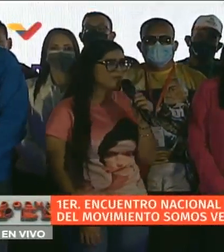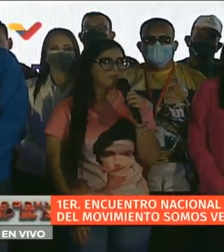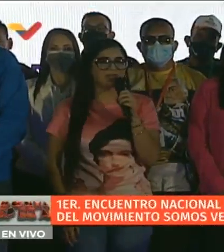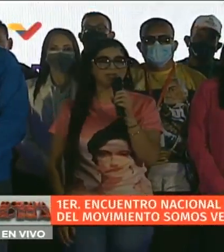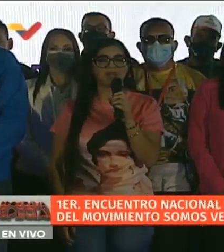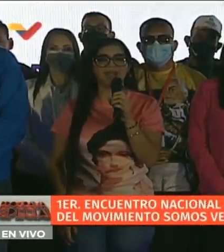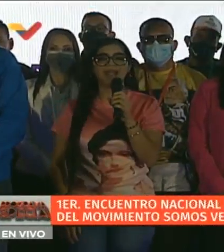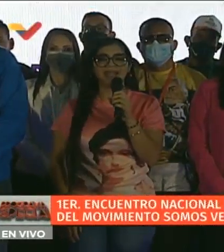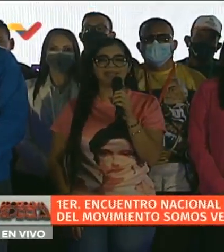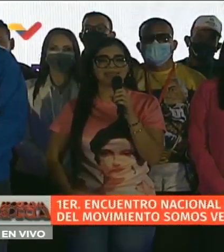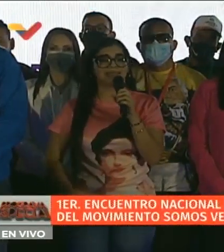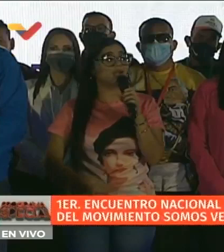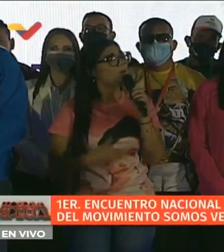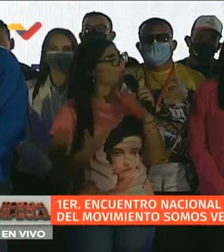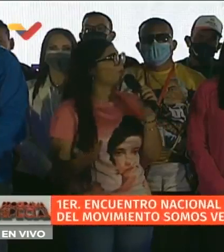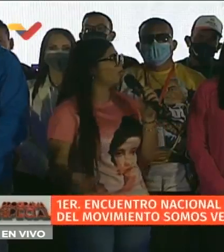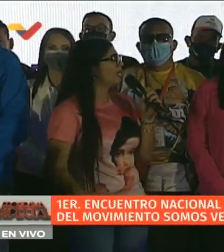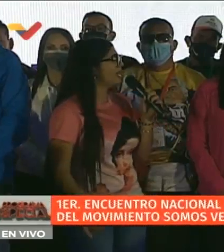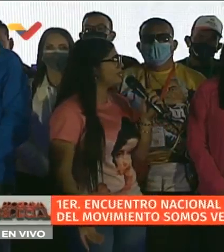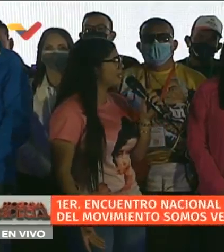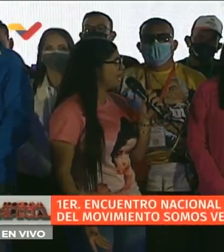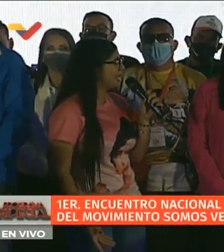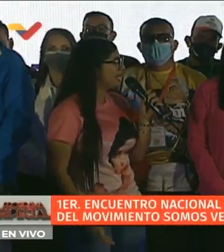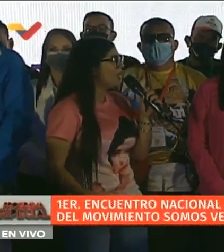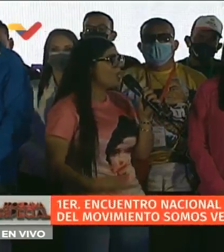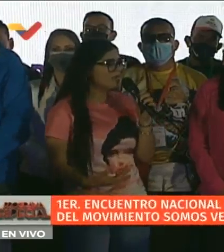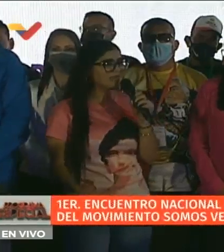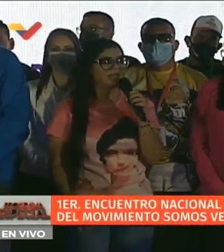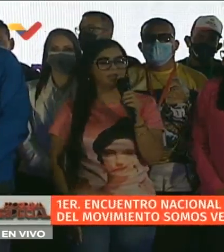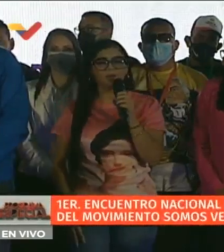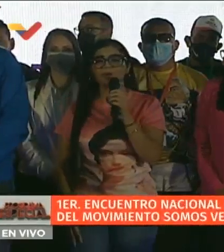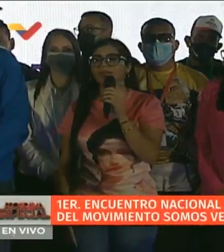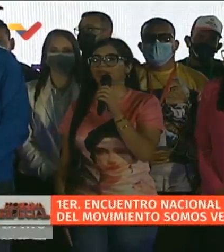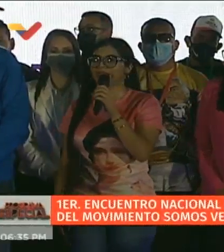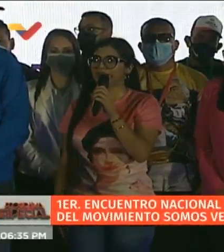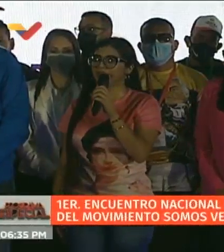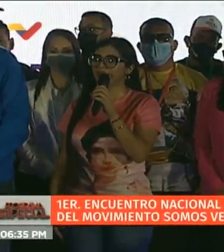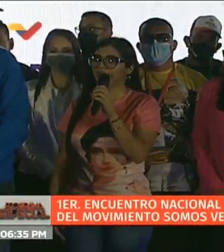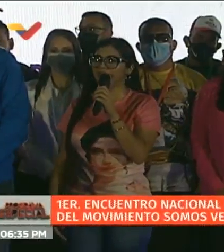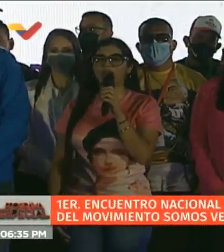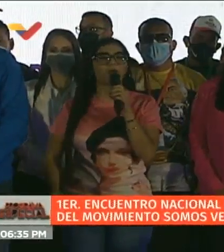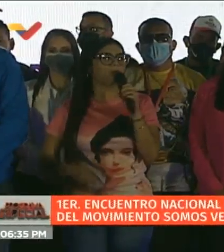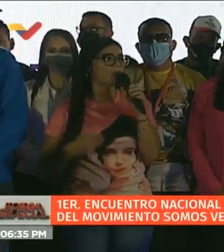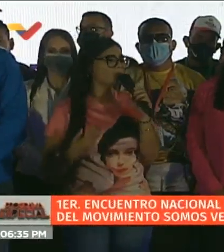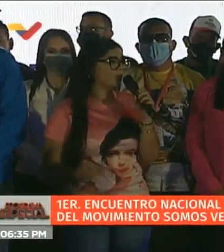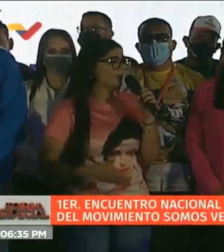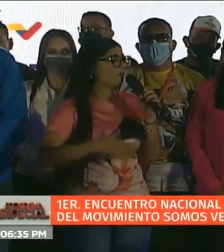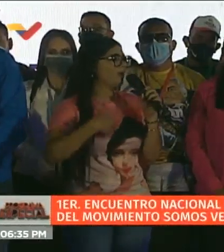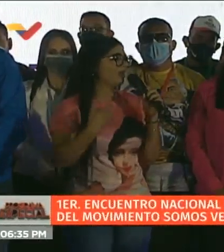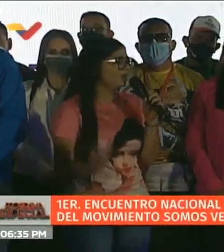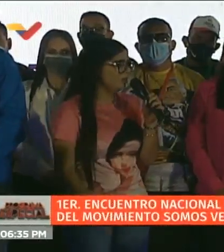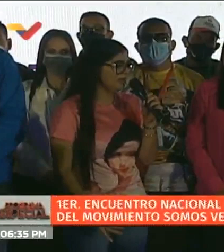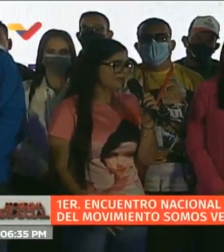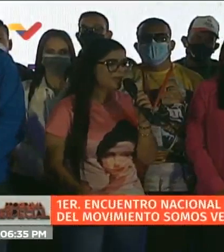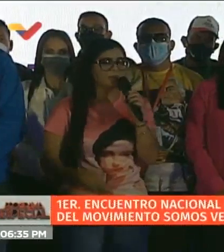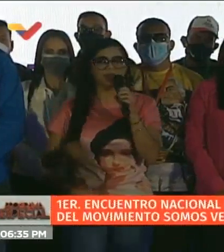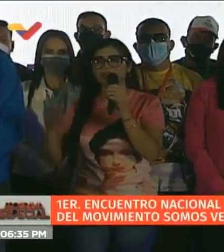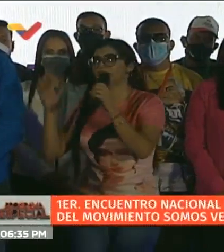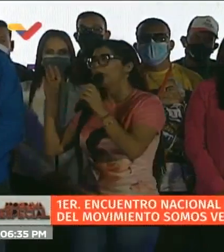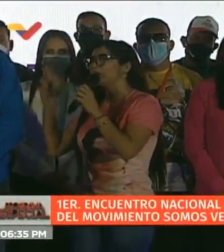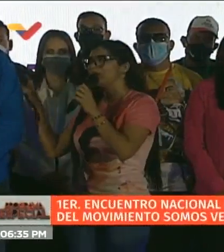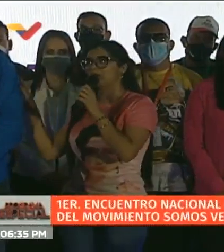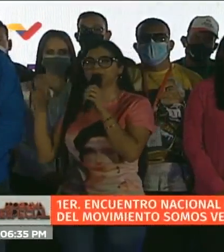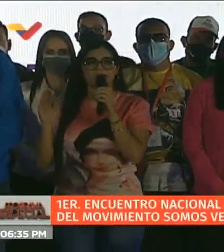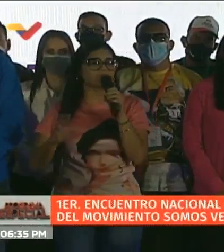del movimiento Somos Venezuela existían los promotores nacionales. Hoy tenemos, querida fundadora, los promotores por regiones.